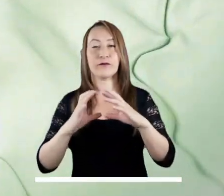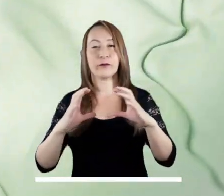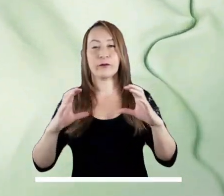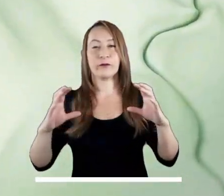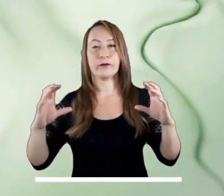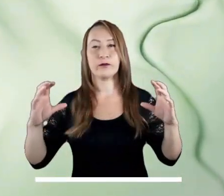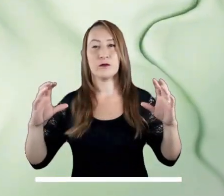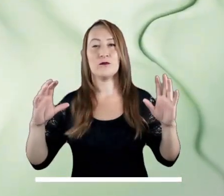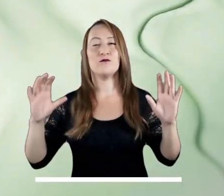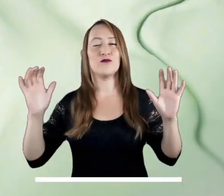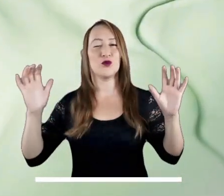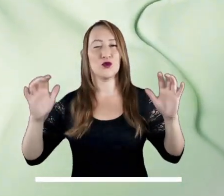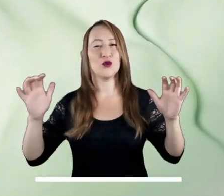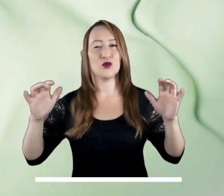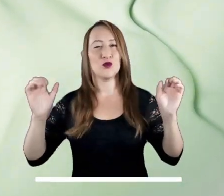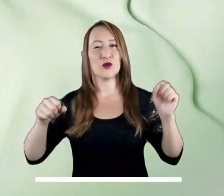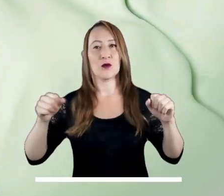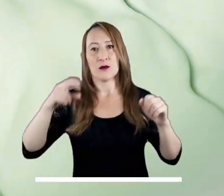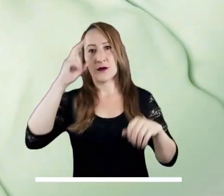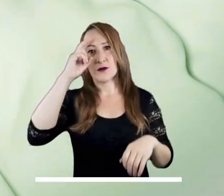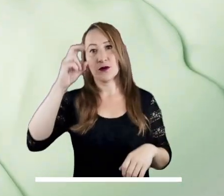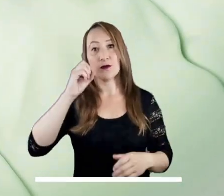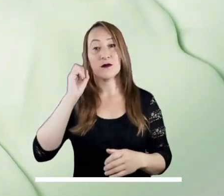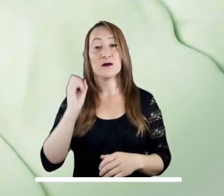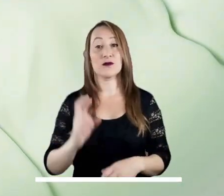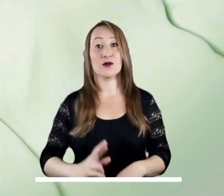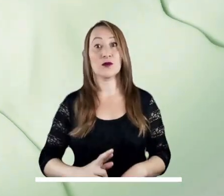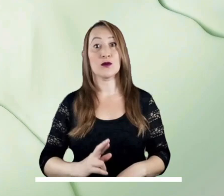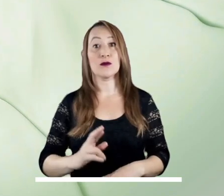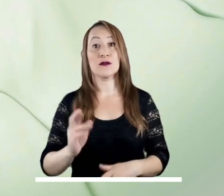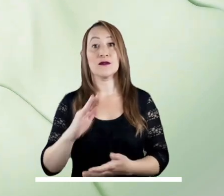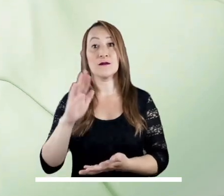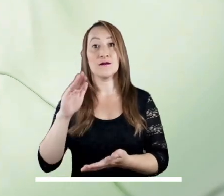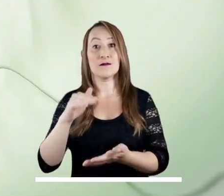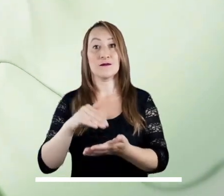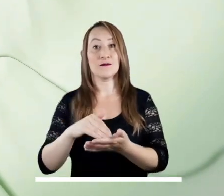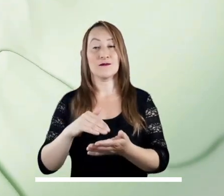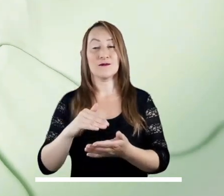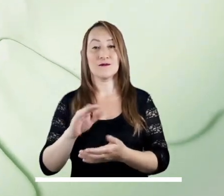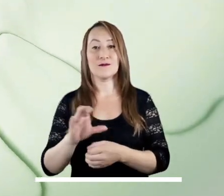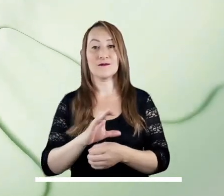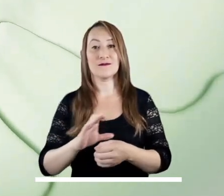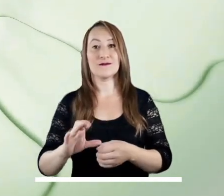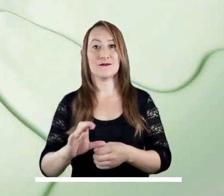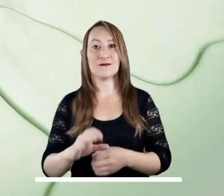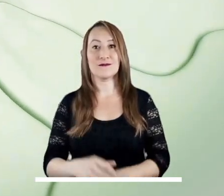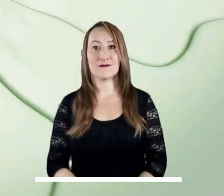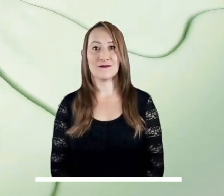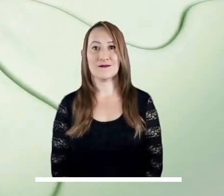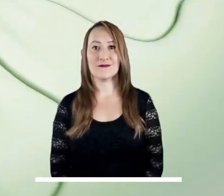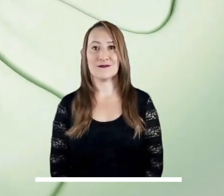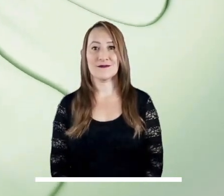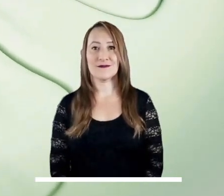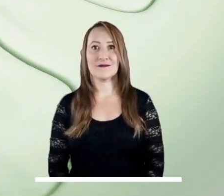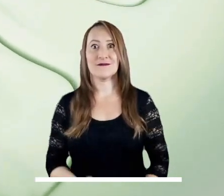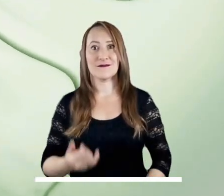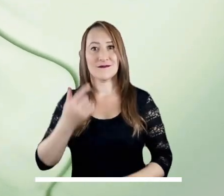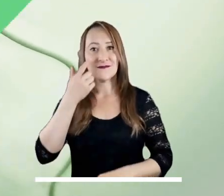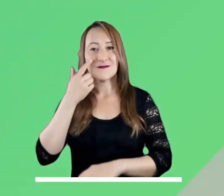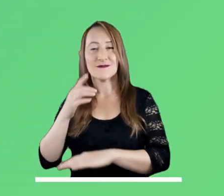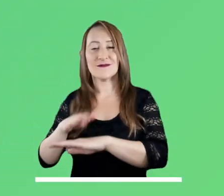Finalmente, algunas nubes visitarán el cielo capitalino, causando probables lluvias en el norte, sur y centro de la ciudad.